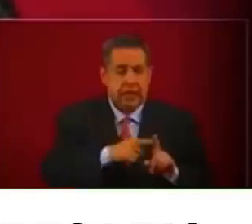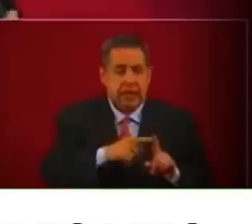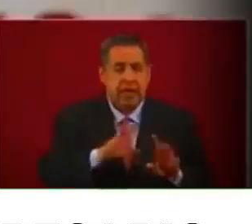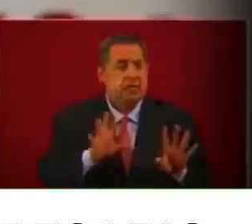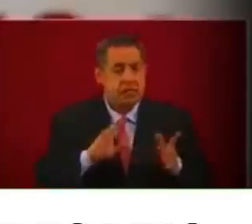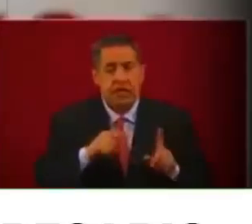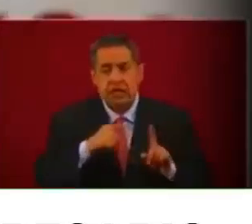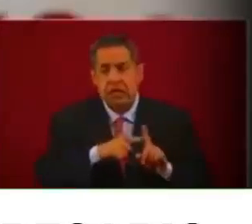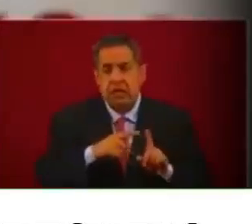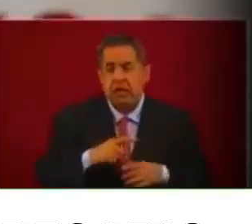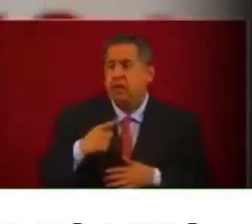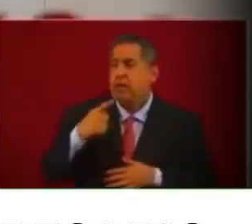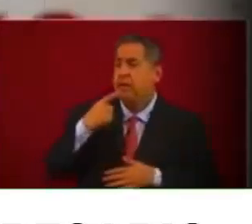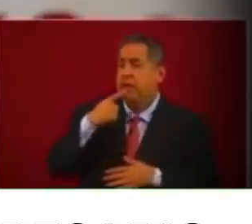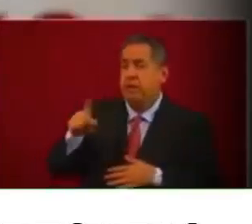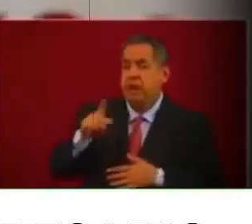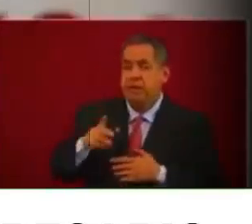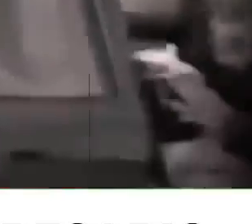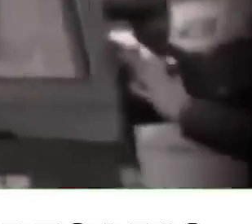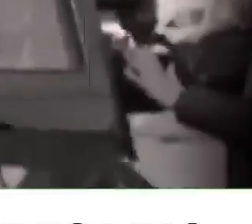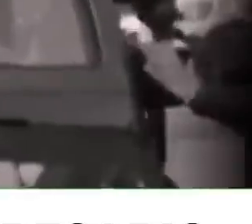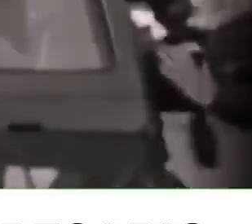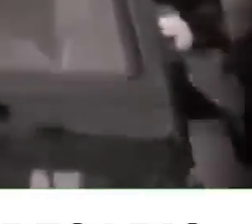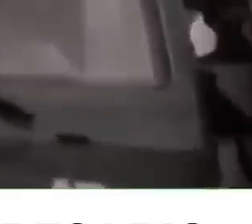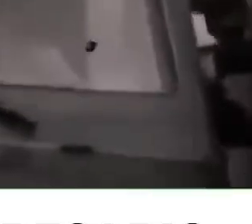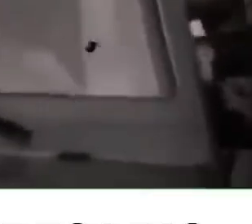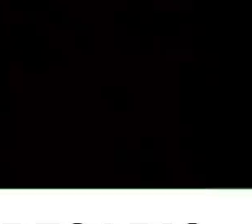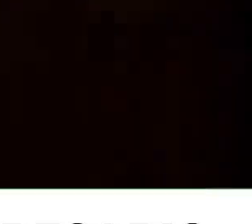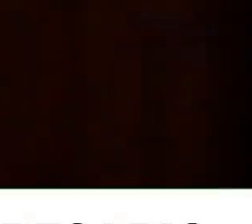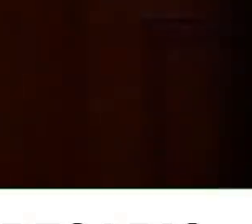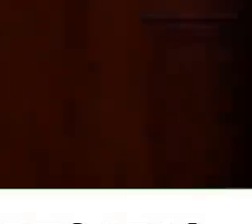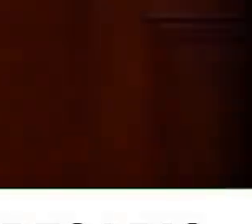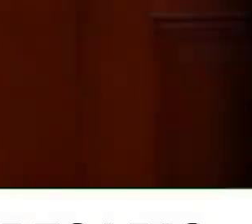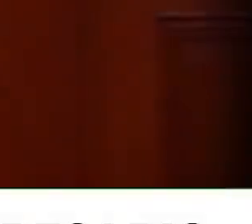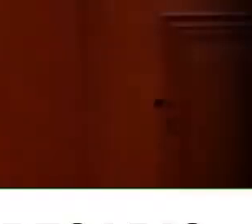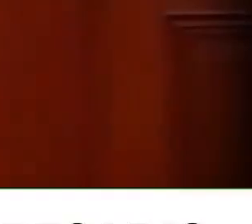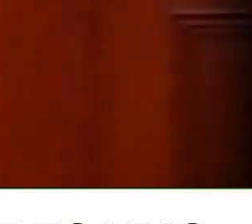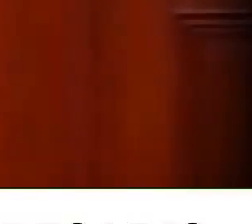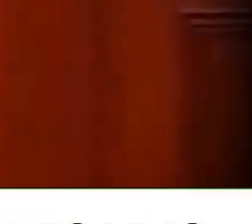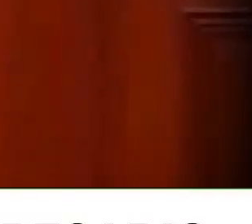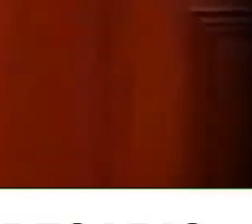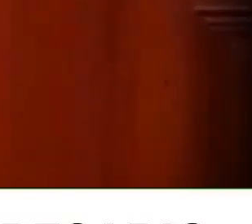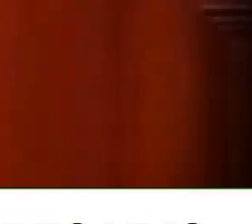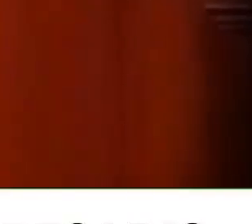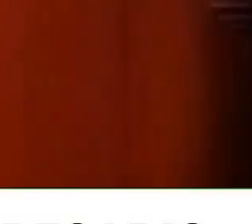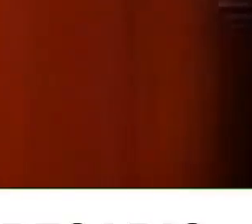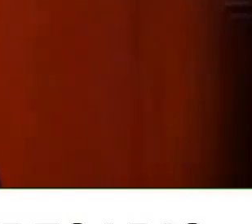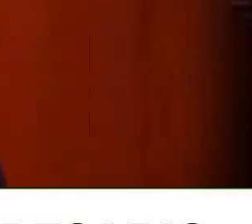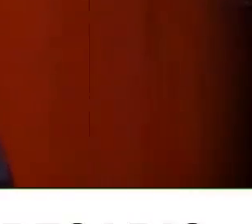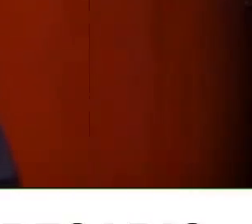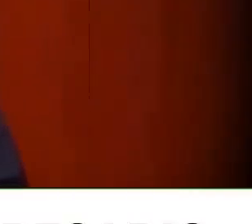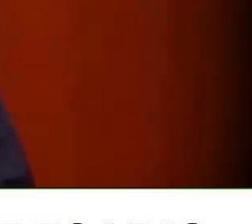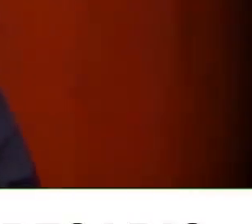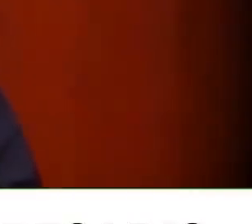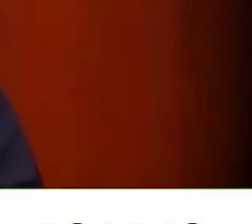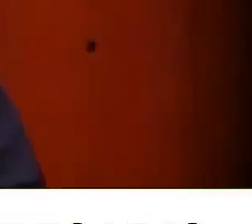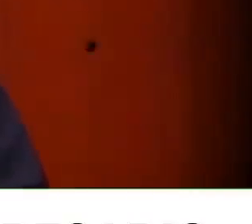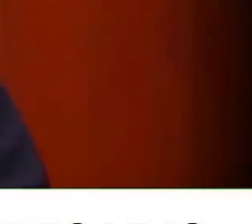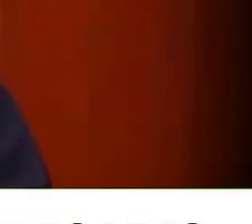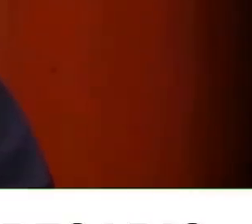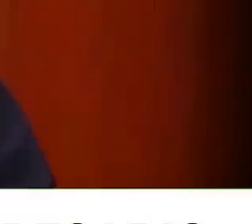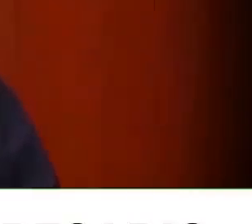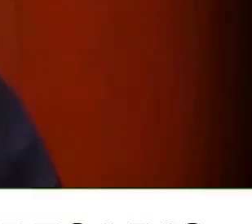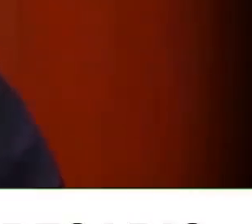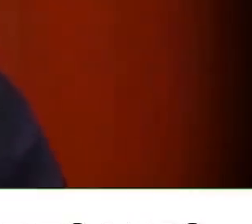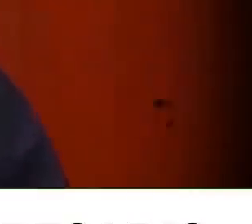presentó también una demanda en contra mía. Por difamación, denuncia que no prosperó. Pero ¿cuál fue la respuesta de AMLO?